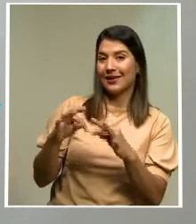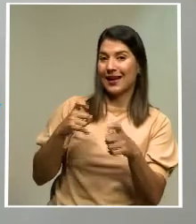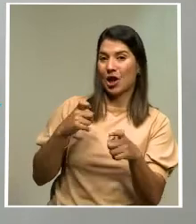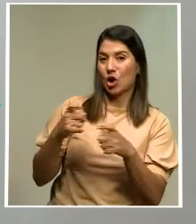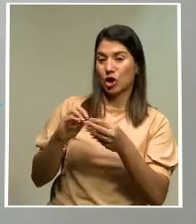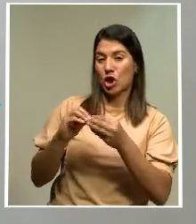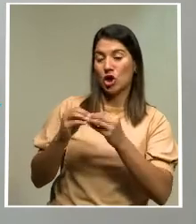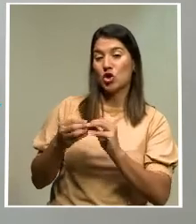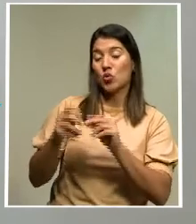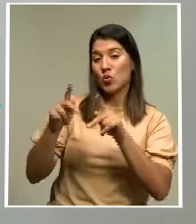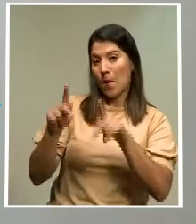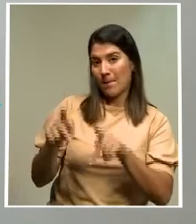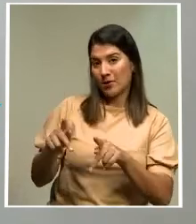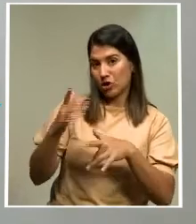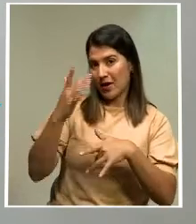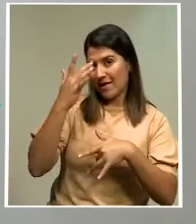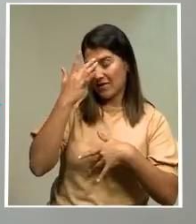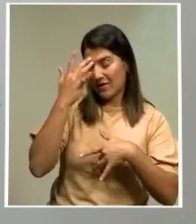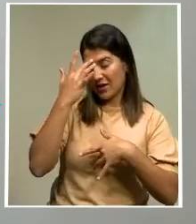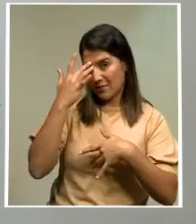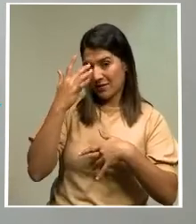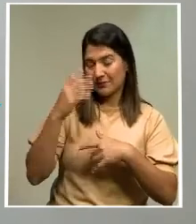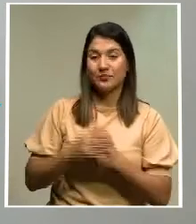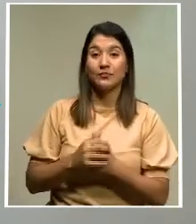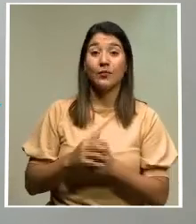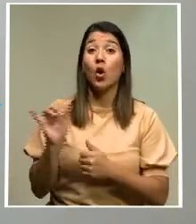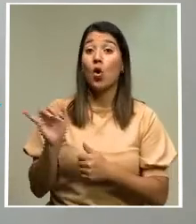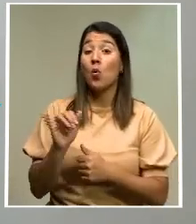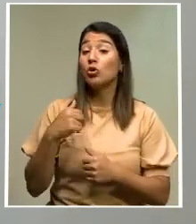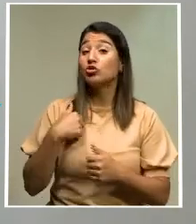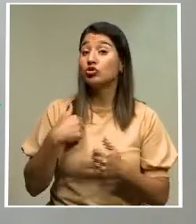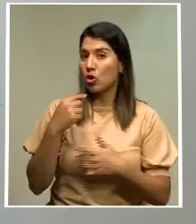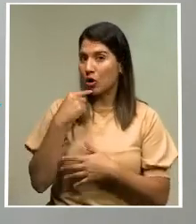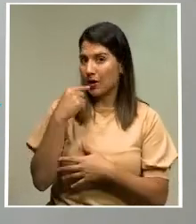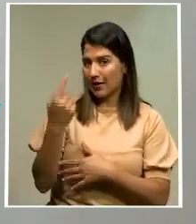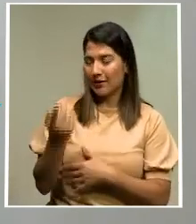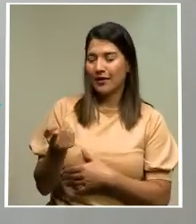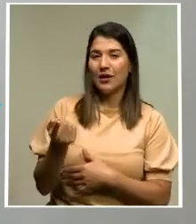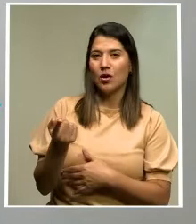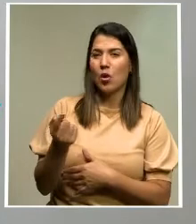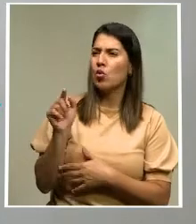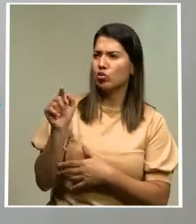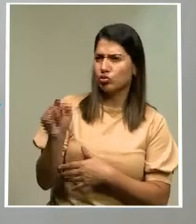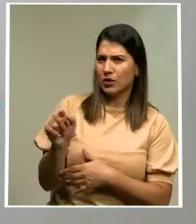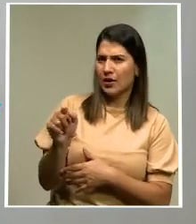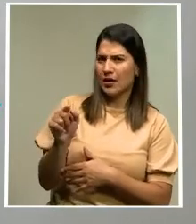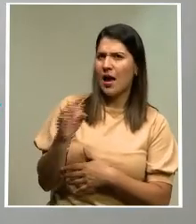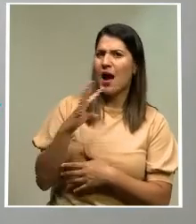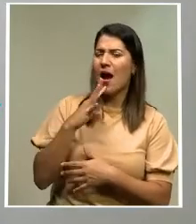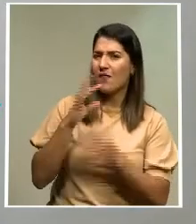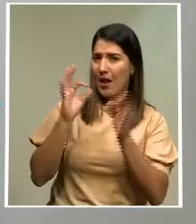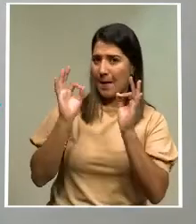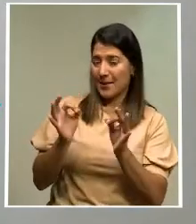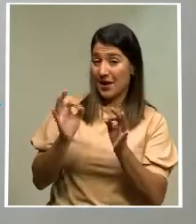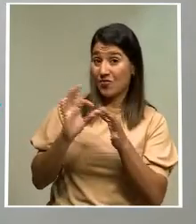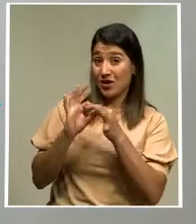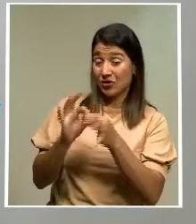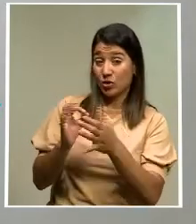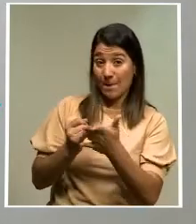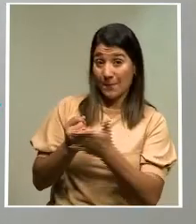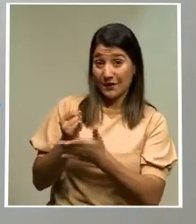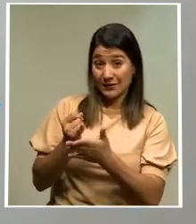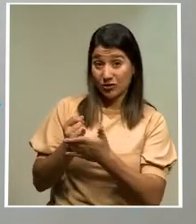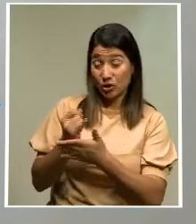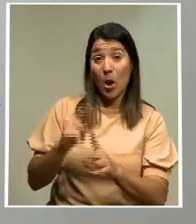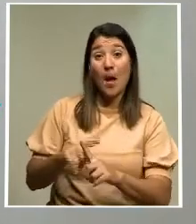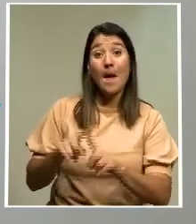el nivel de contagio en la población. Como le decía, bueno, usted habla bien, digamos, de este estudio, pero igual el